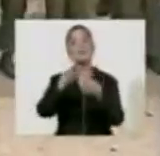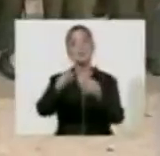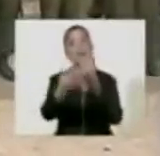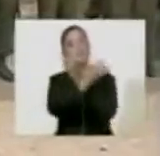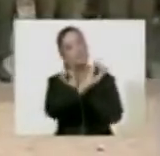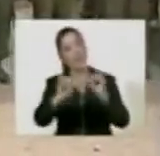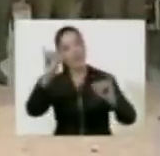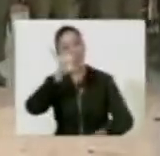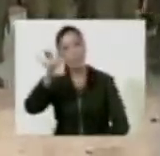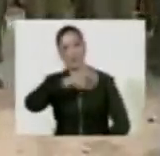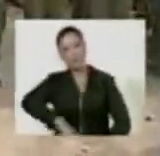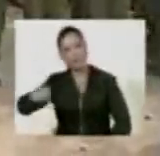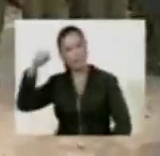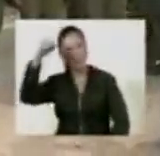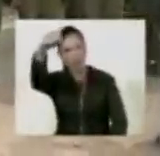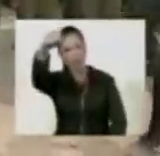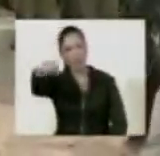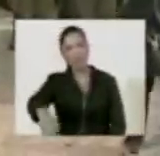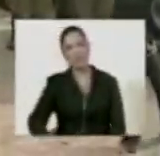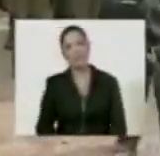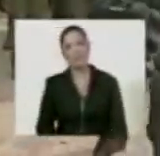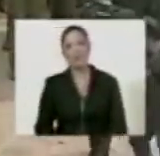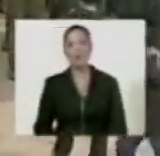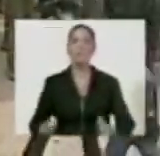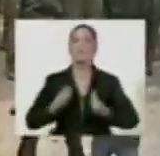¡Independencia y patria socialista!